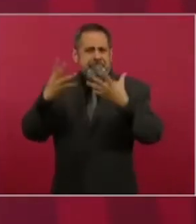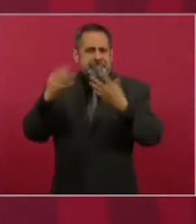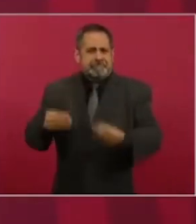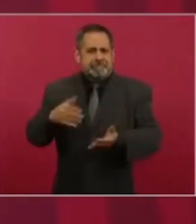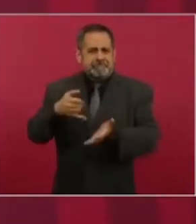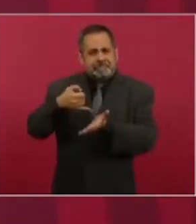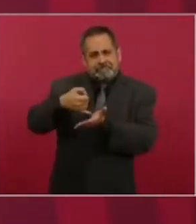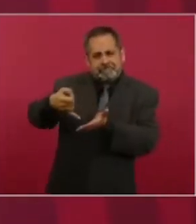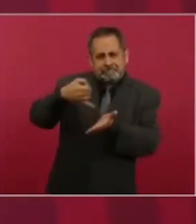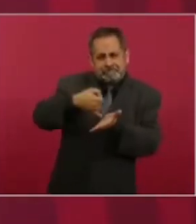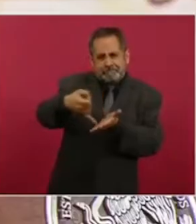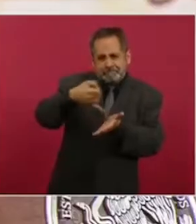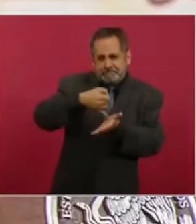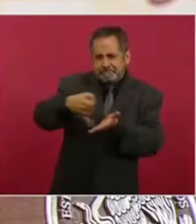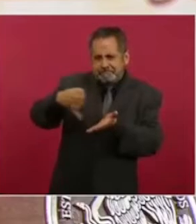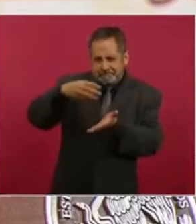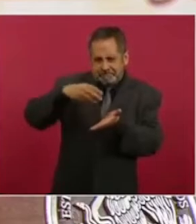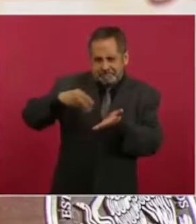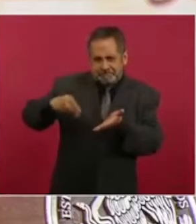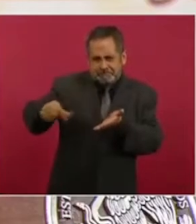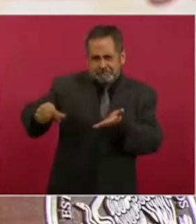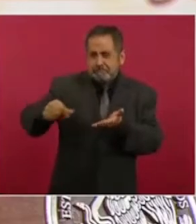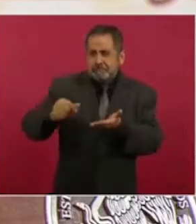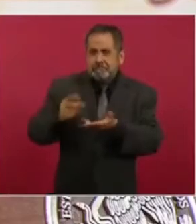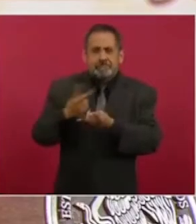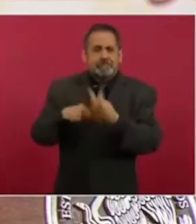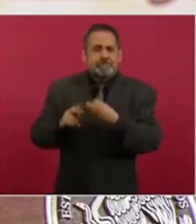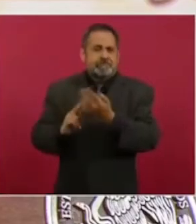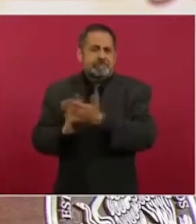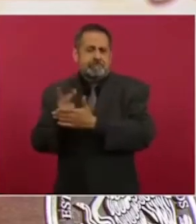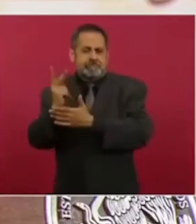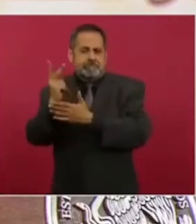que es el más importante del mundo.